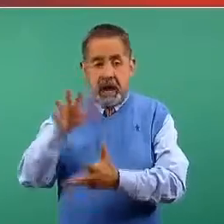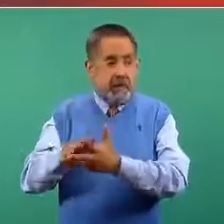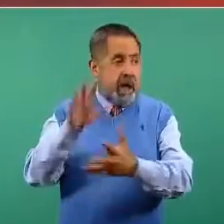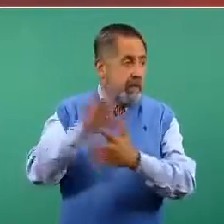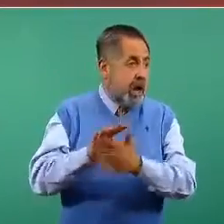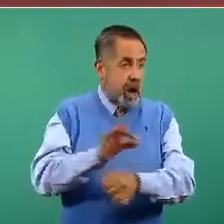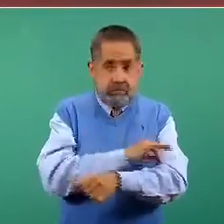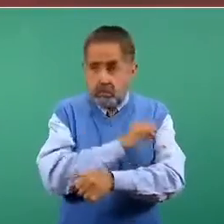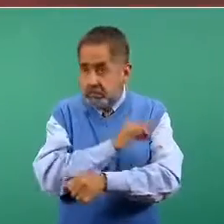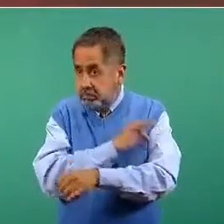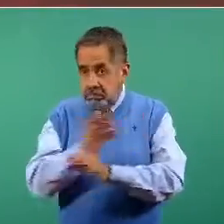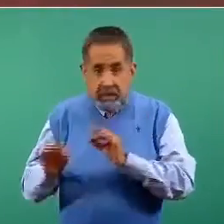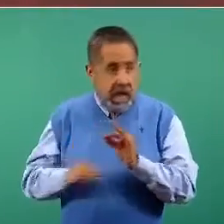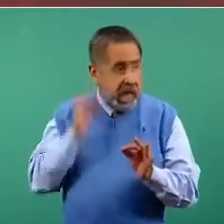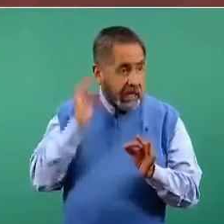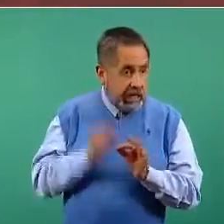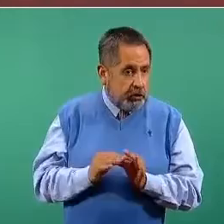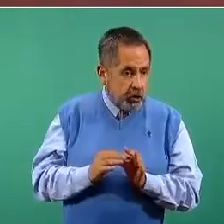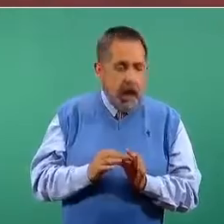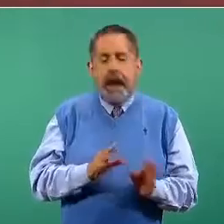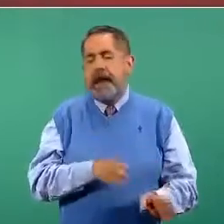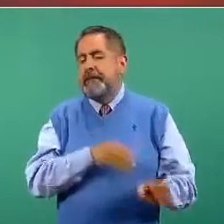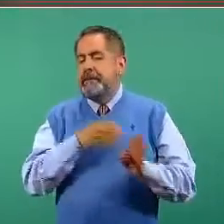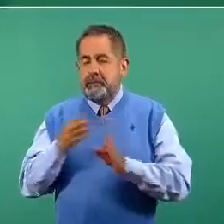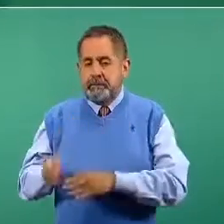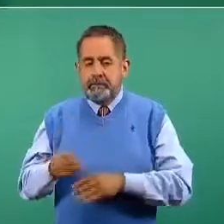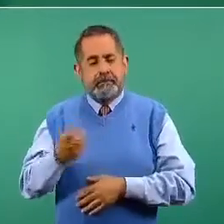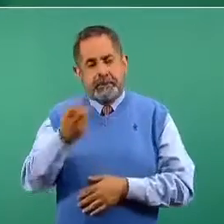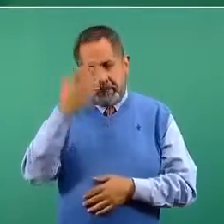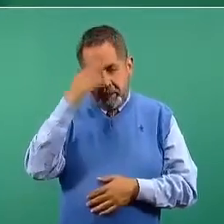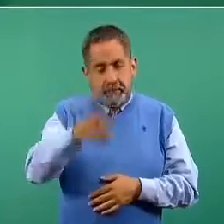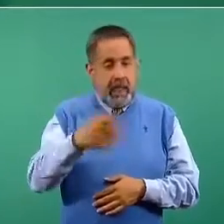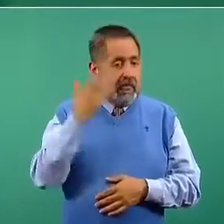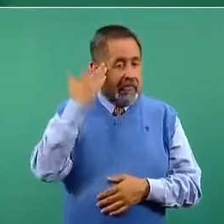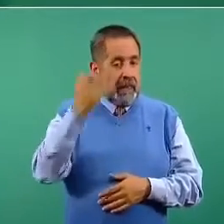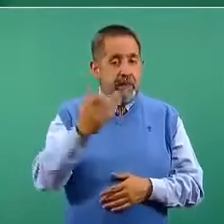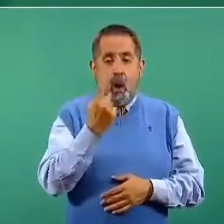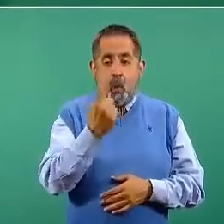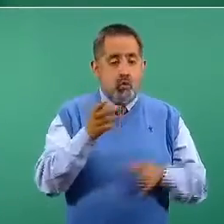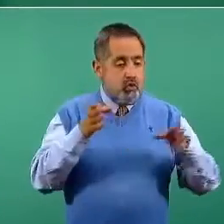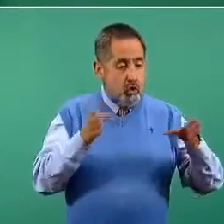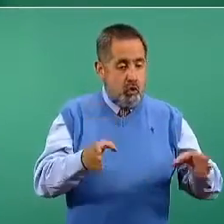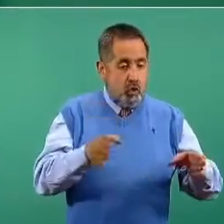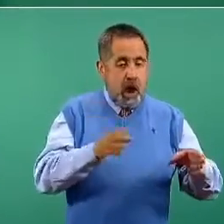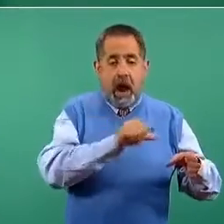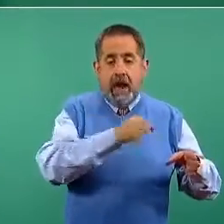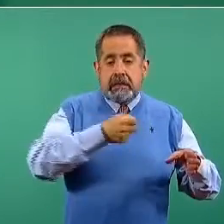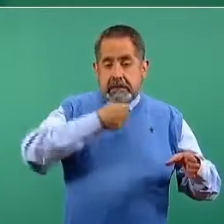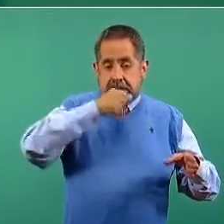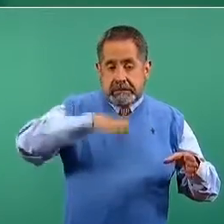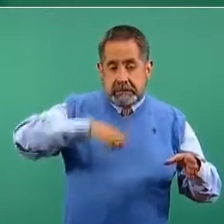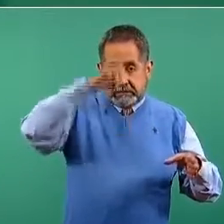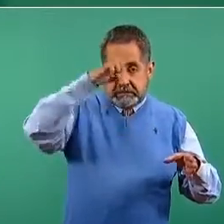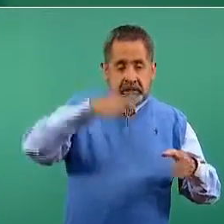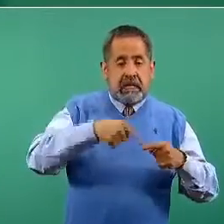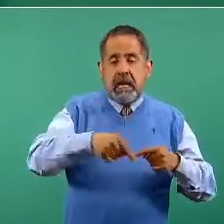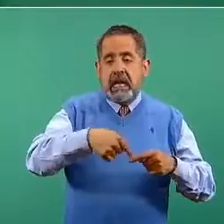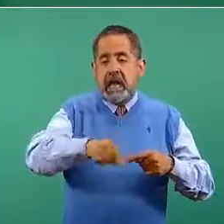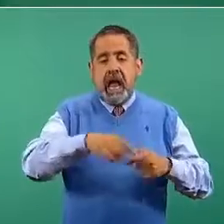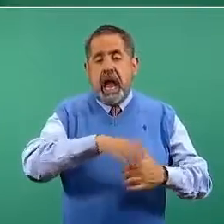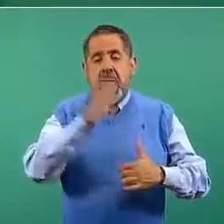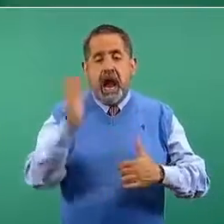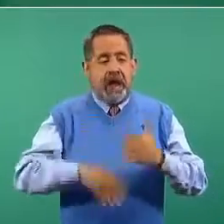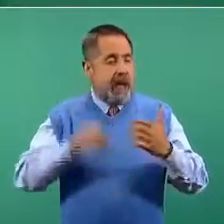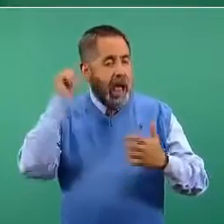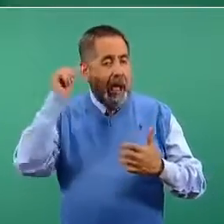de dosis. Efectivamente, la etapa 1, la de la vacunación en personas adultas mayores, concluirá a